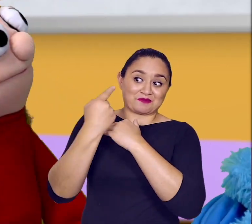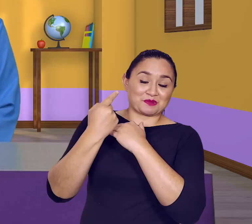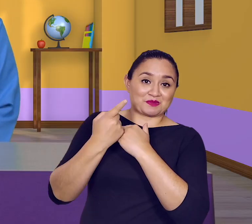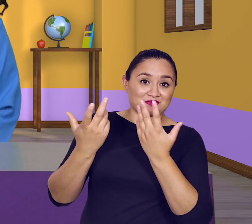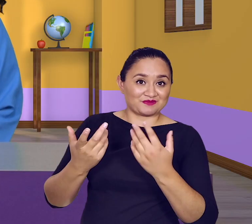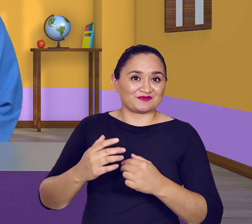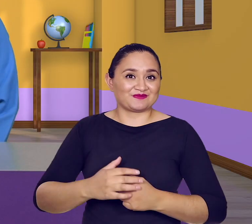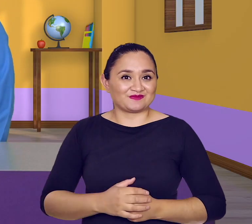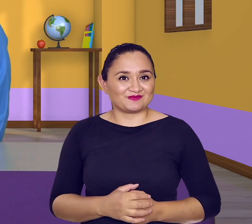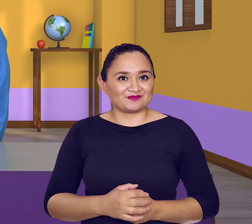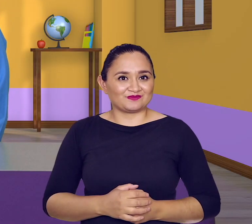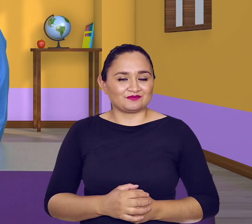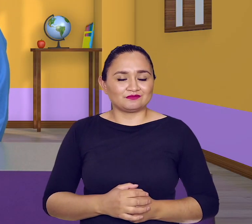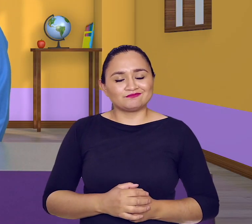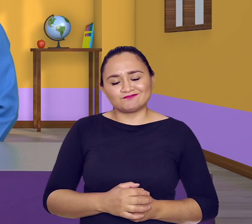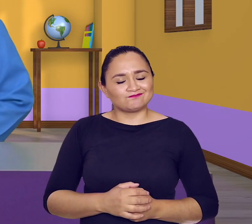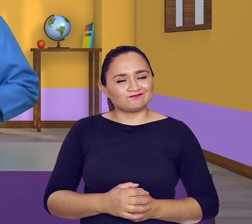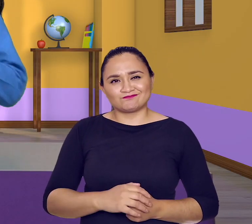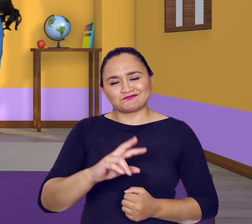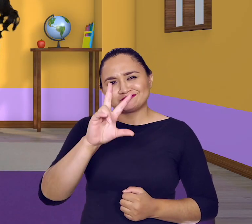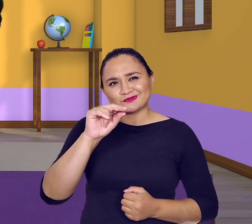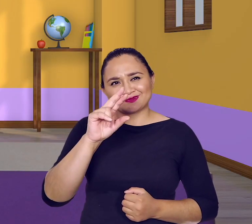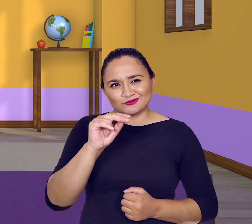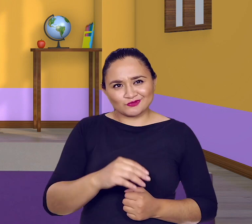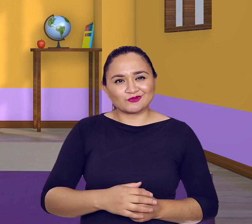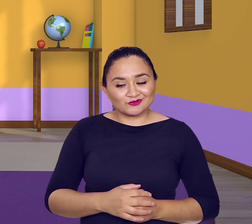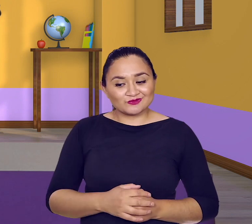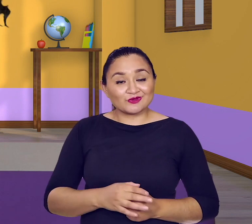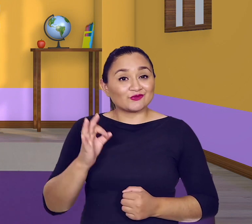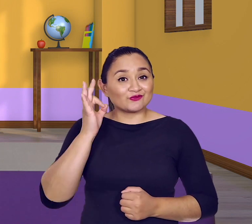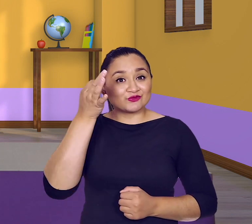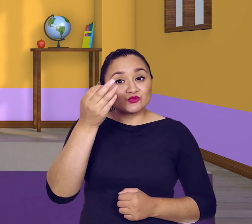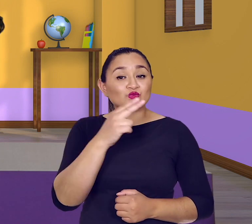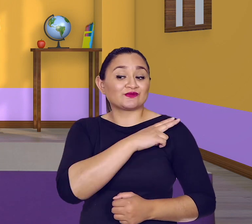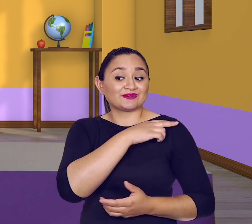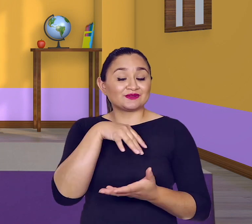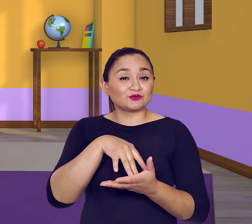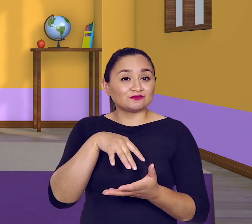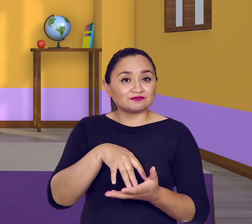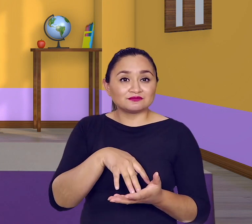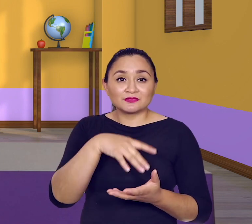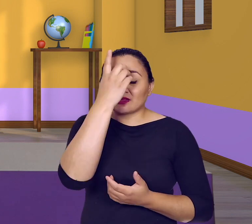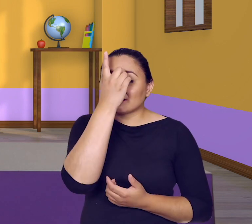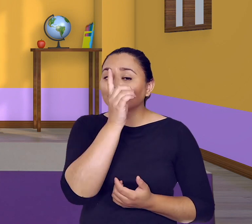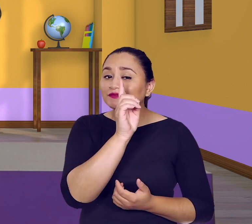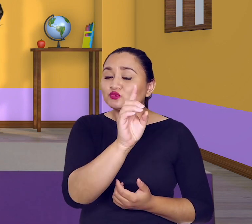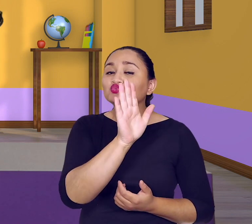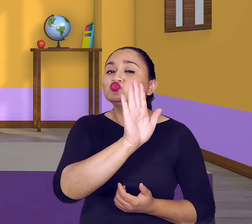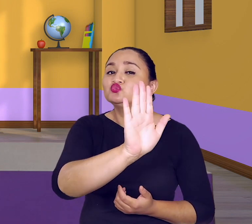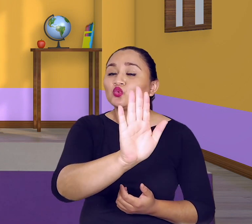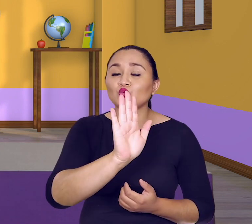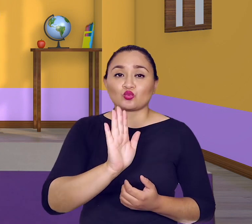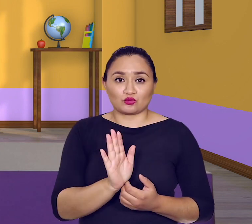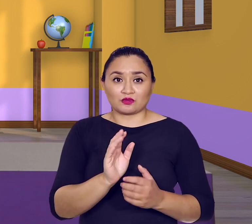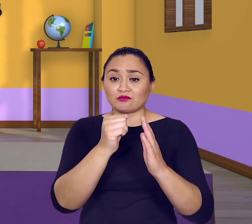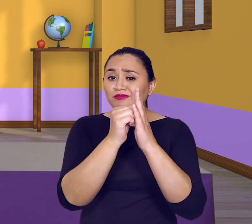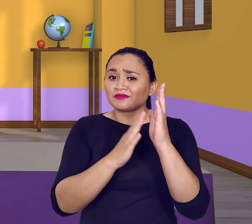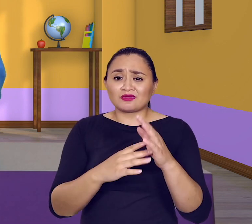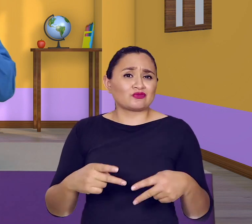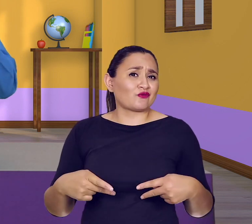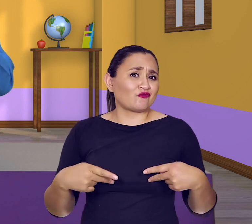juntos no porque la protección es una decisión muy importante en tu vida